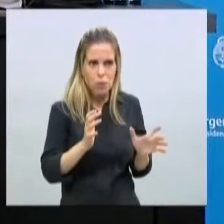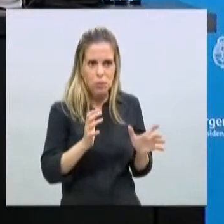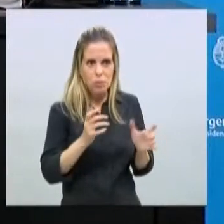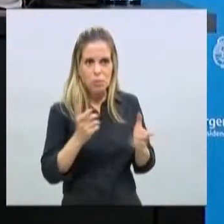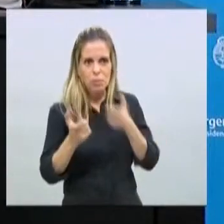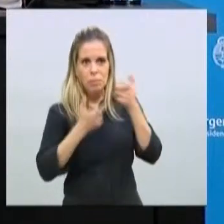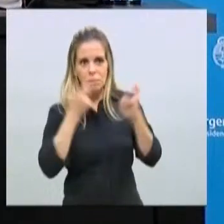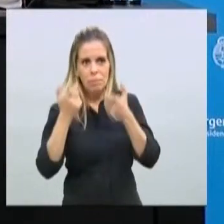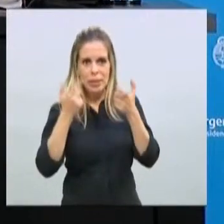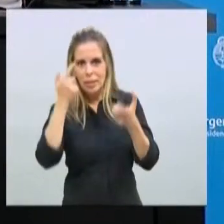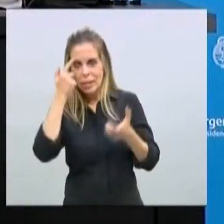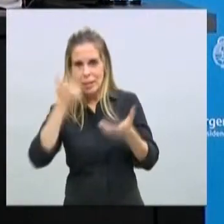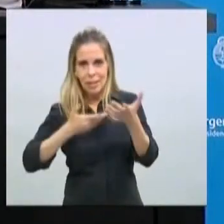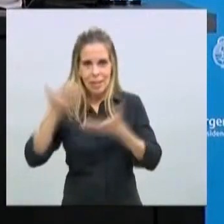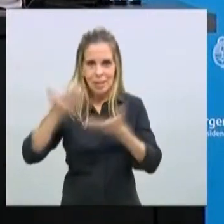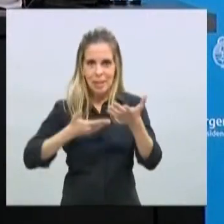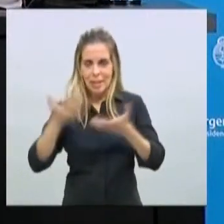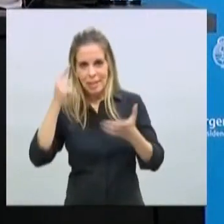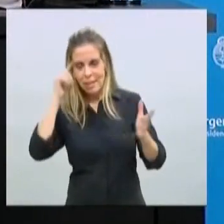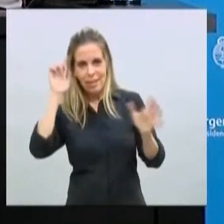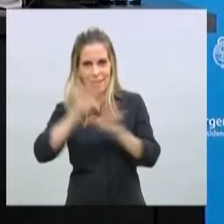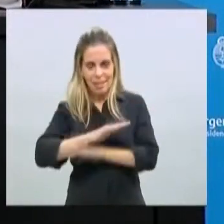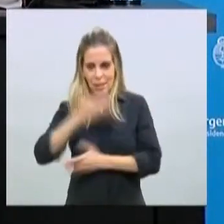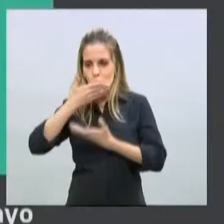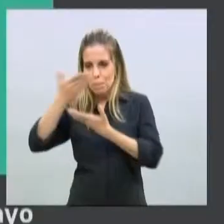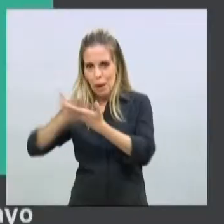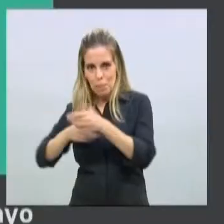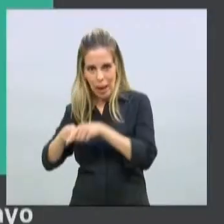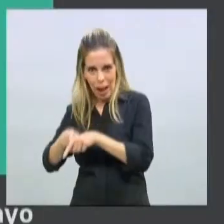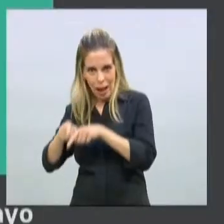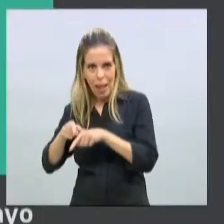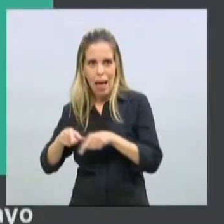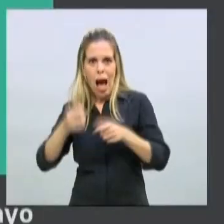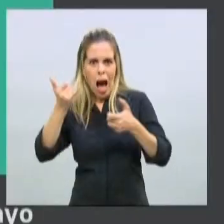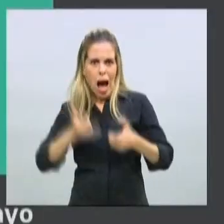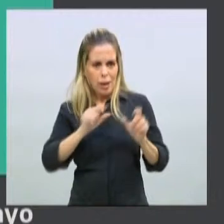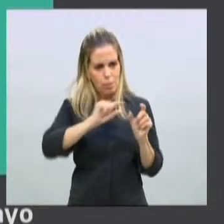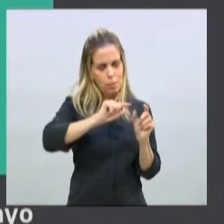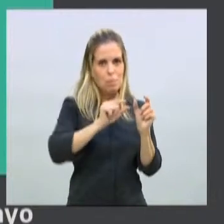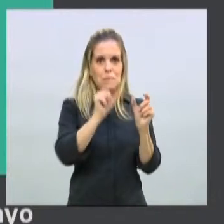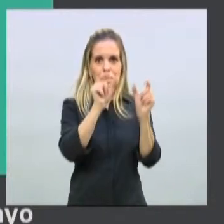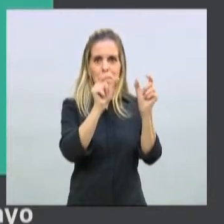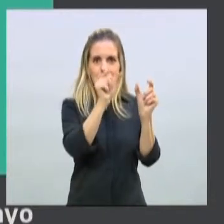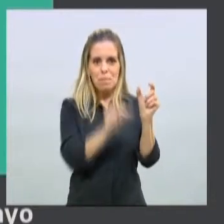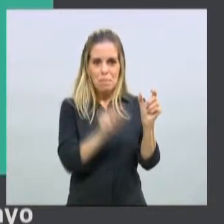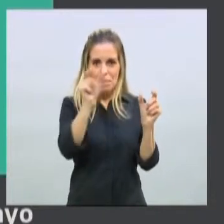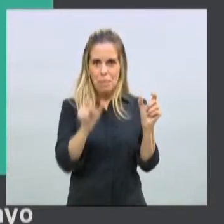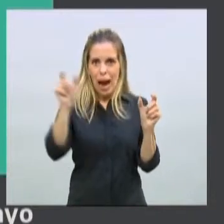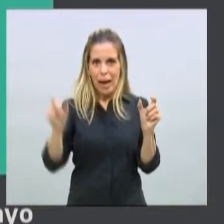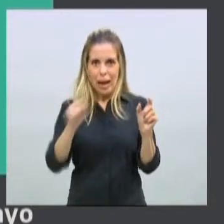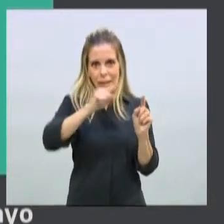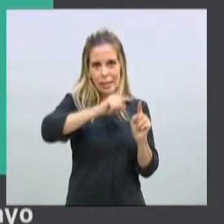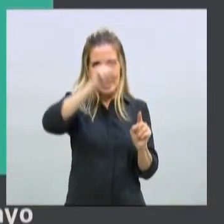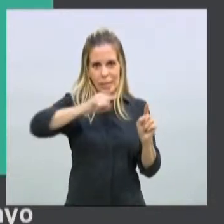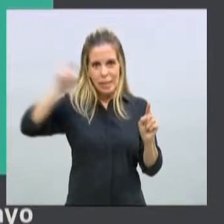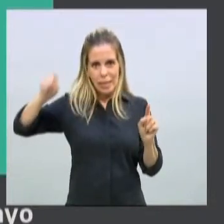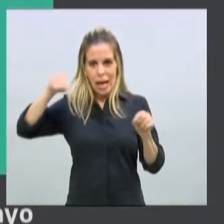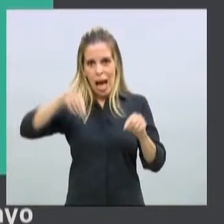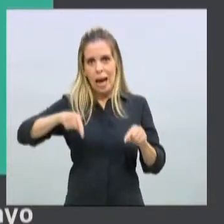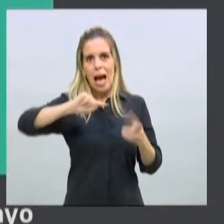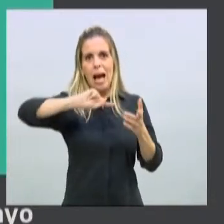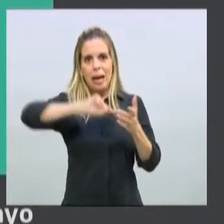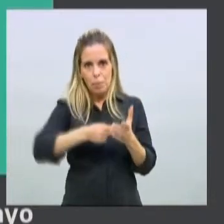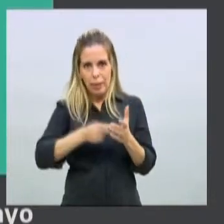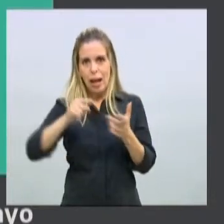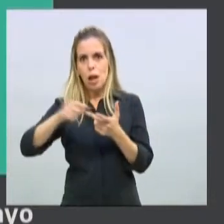Pero no, es que ya dos cosas juntas se me complican. Tenemos el total de casos confirmados en el AMBA. Ustedes se dan